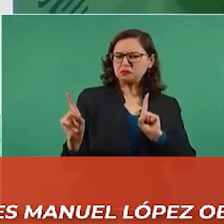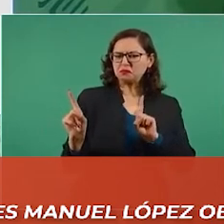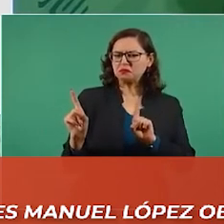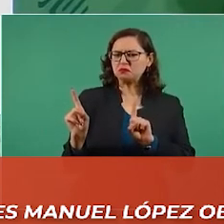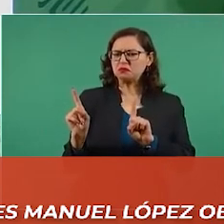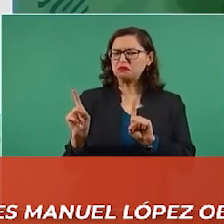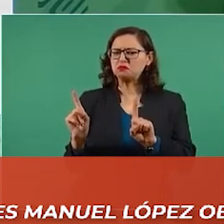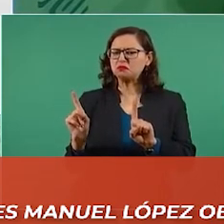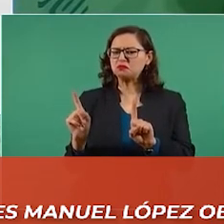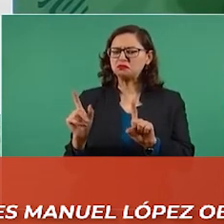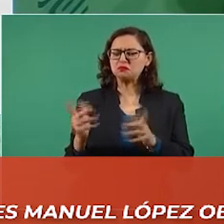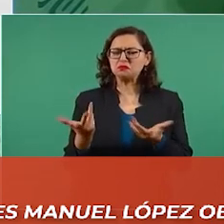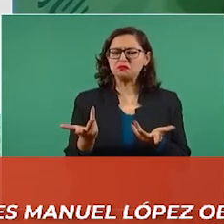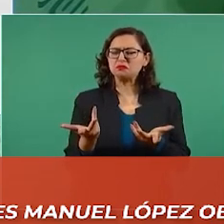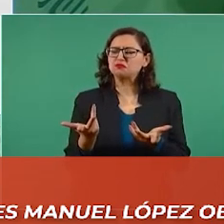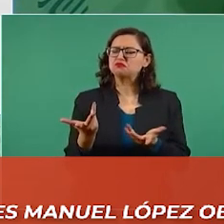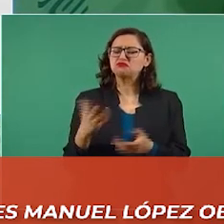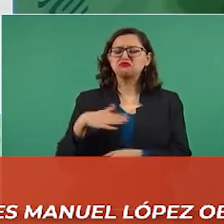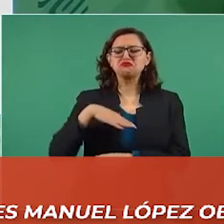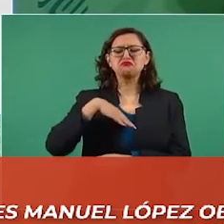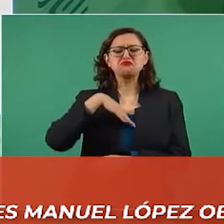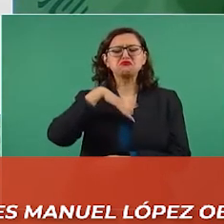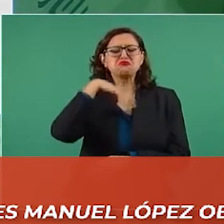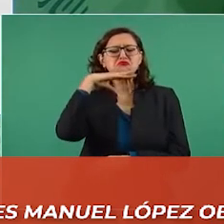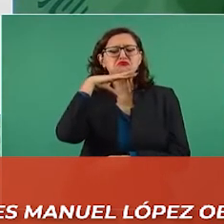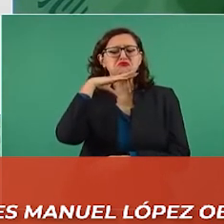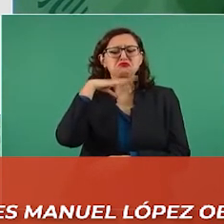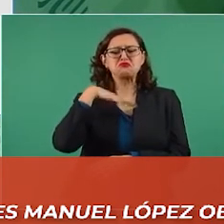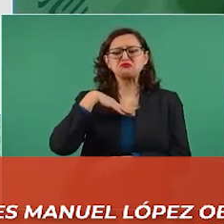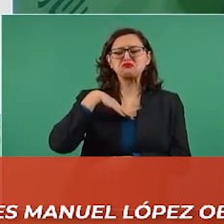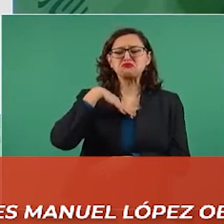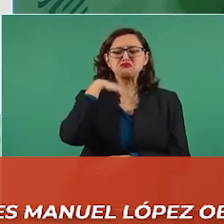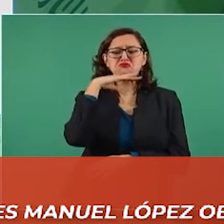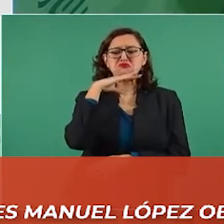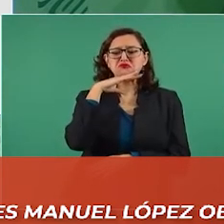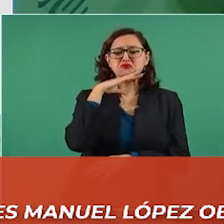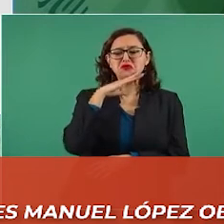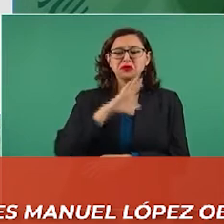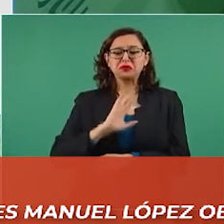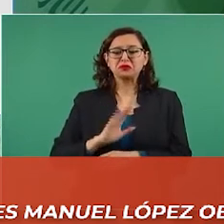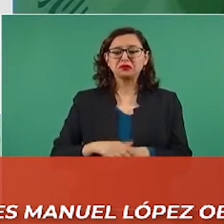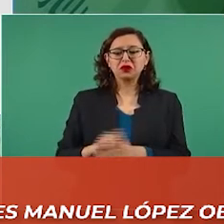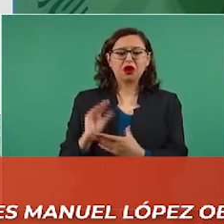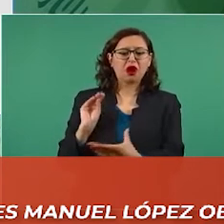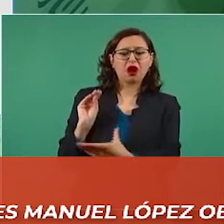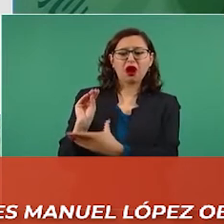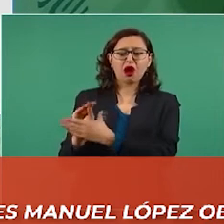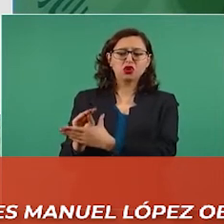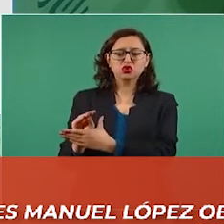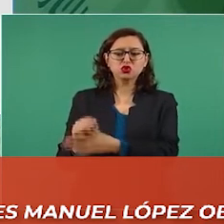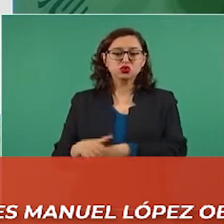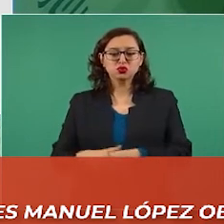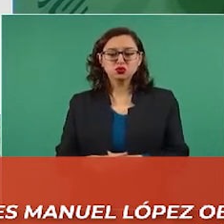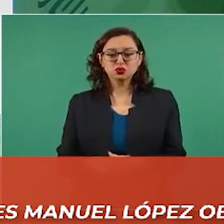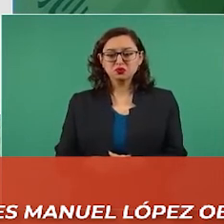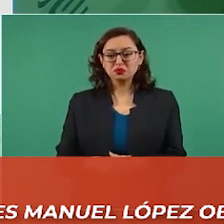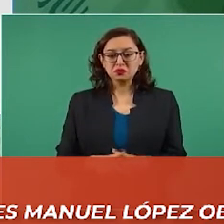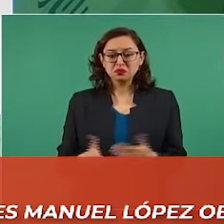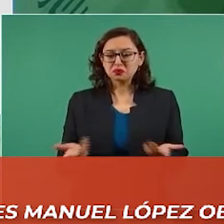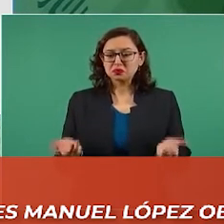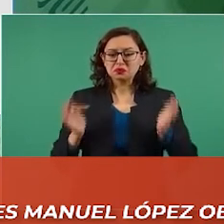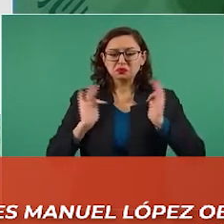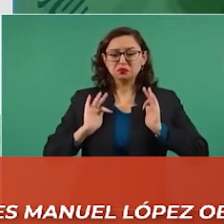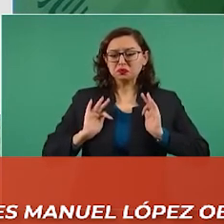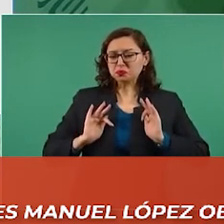Y parece que ni siquiera se percata de su presencia, que no le